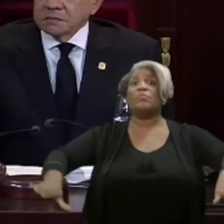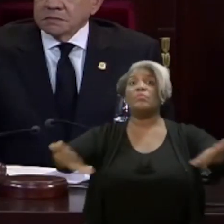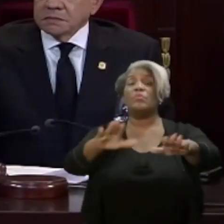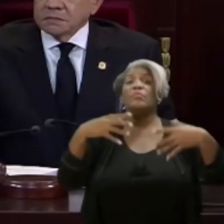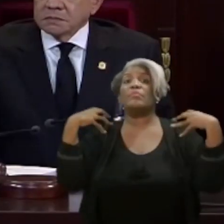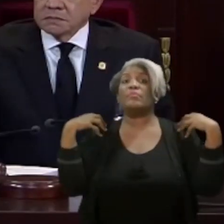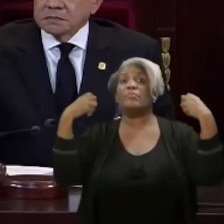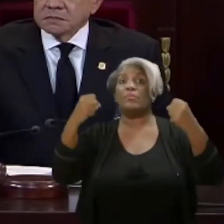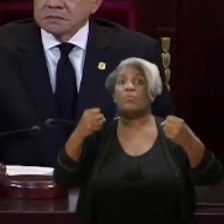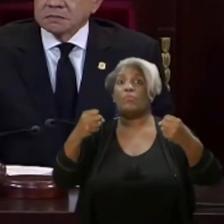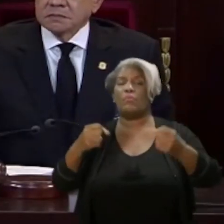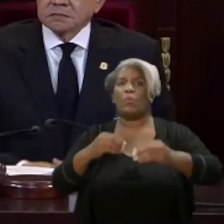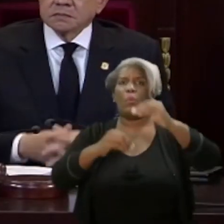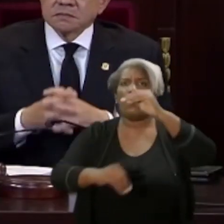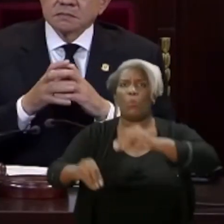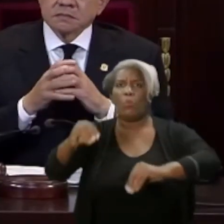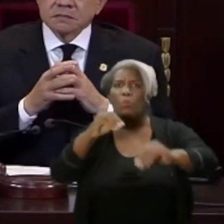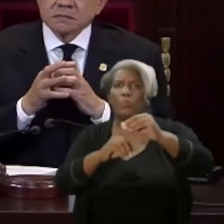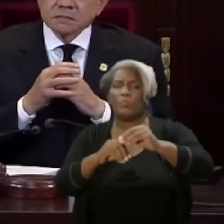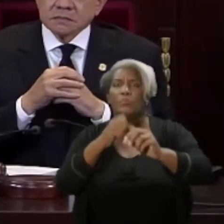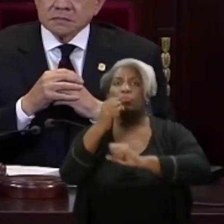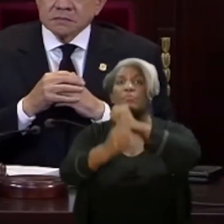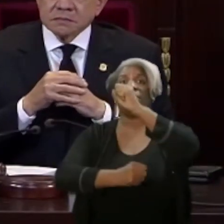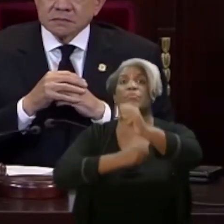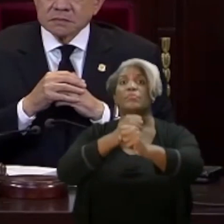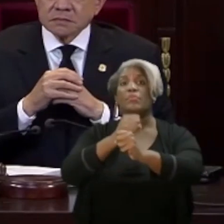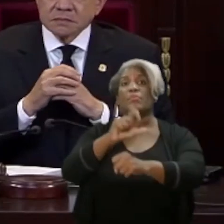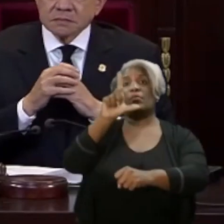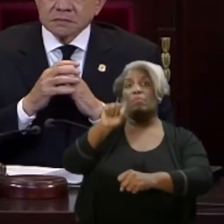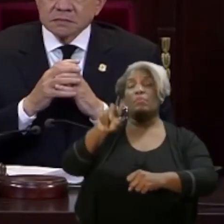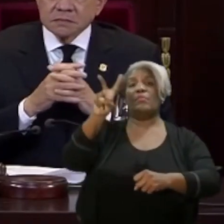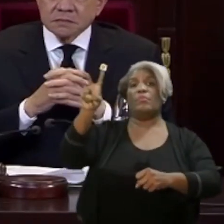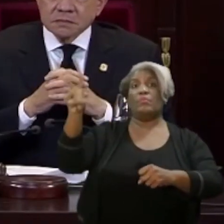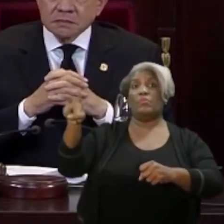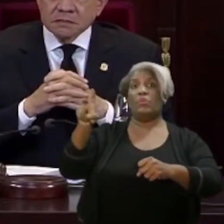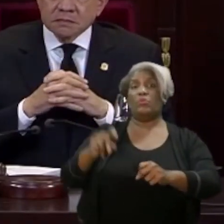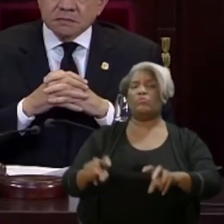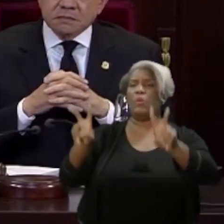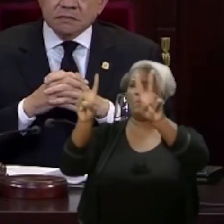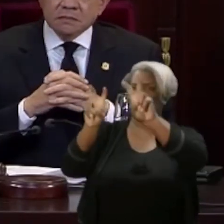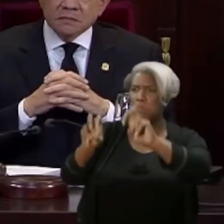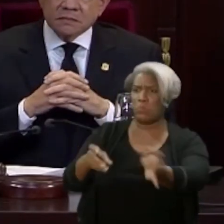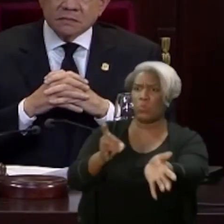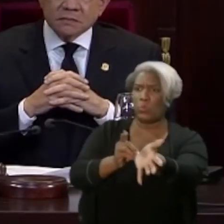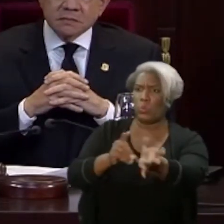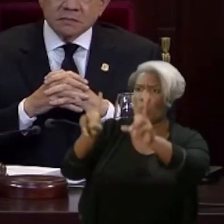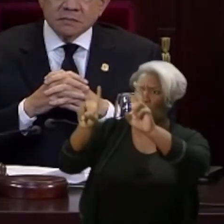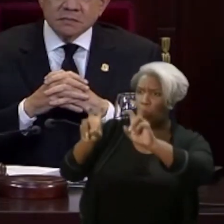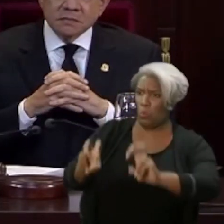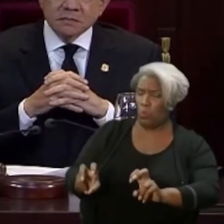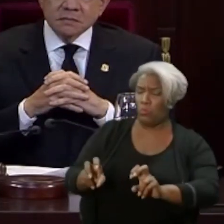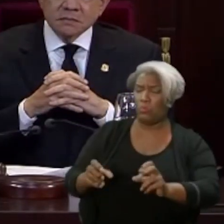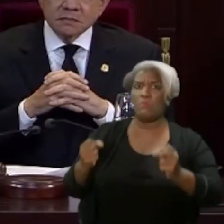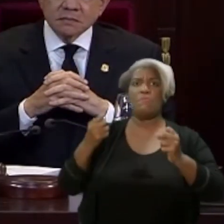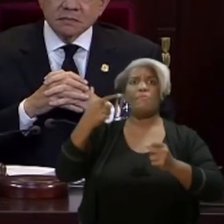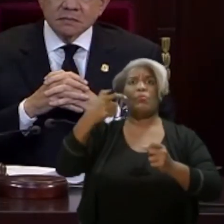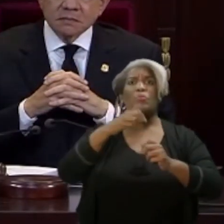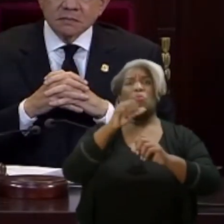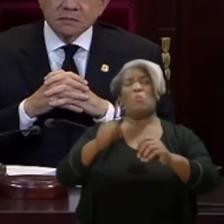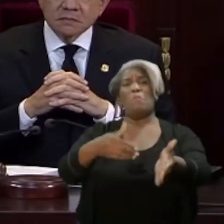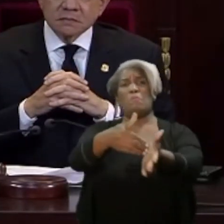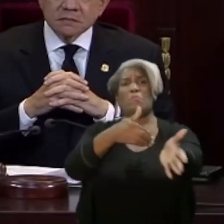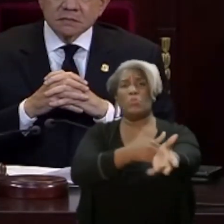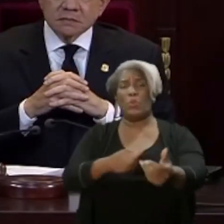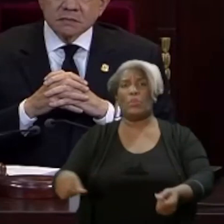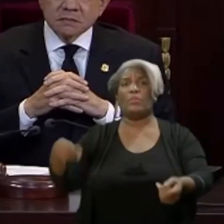En el año 2022 se realizaron más de 6 millones de consultas ambulatorias, 21 millones de pruebas de laboratorio, 3 millones